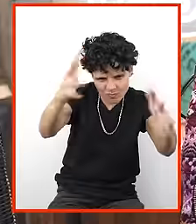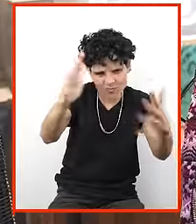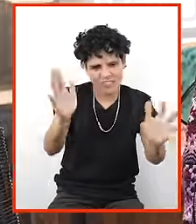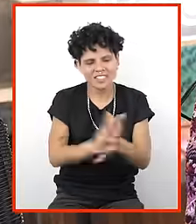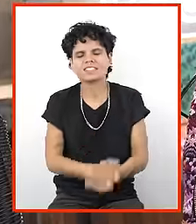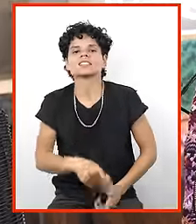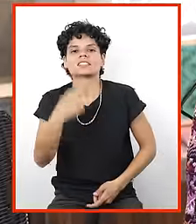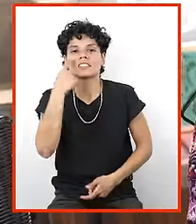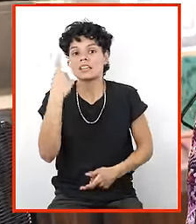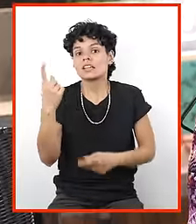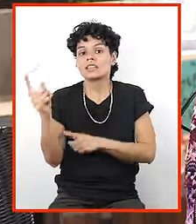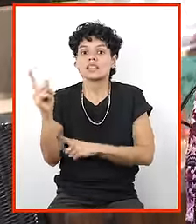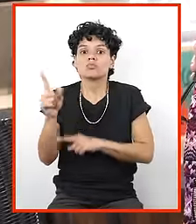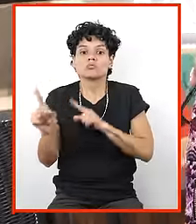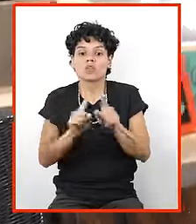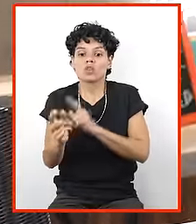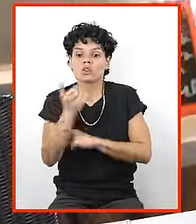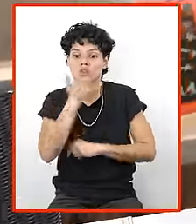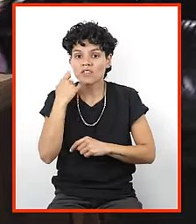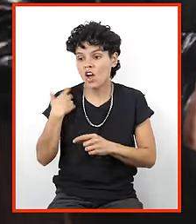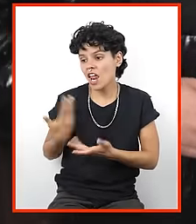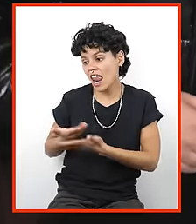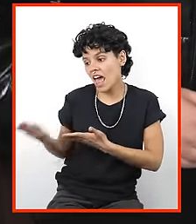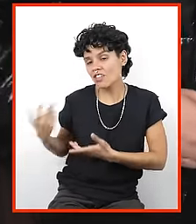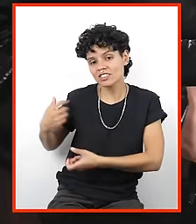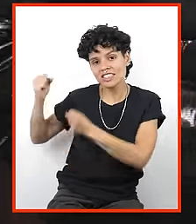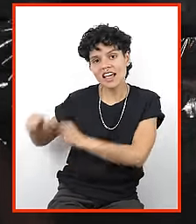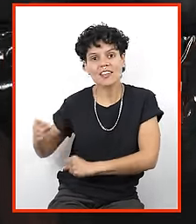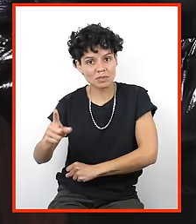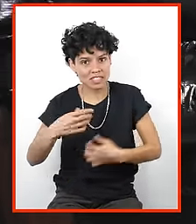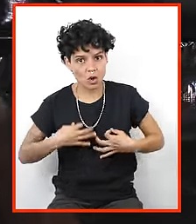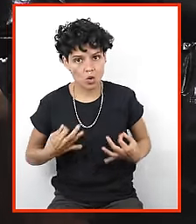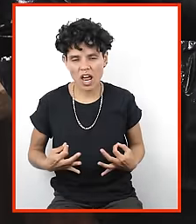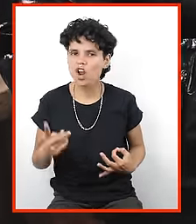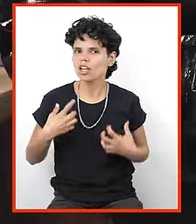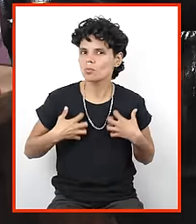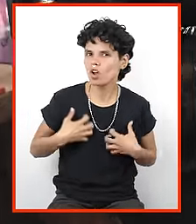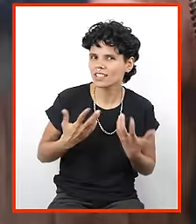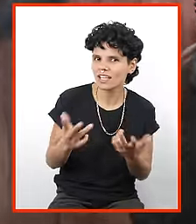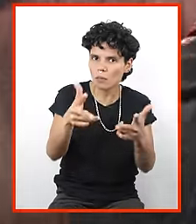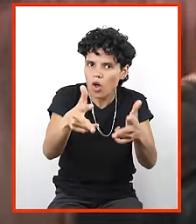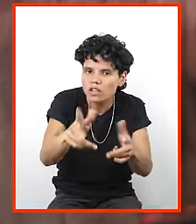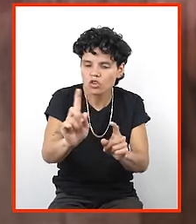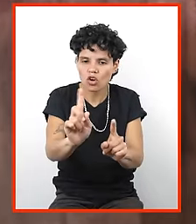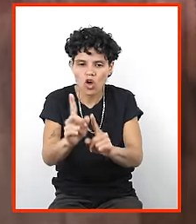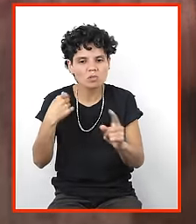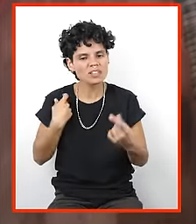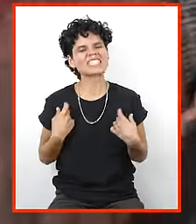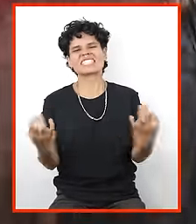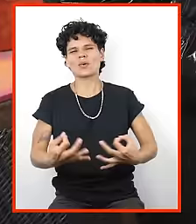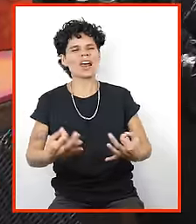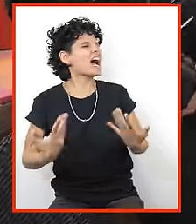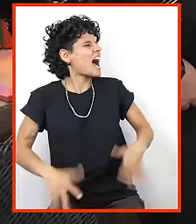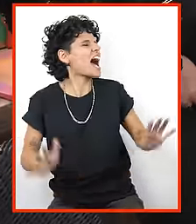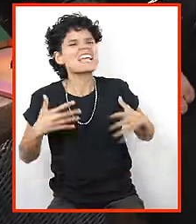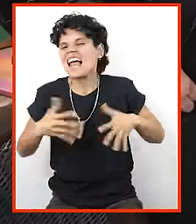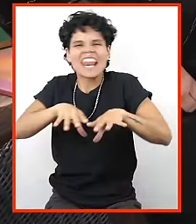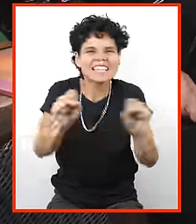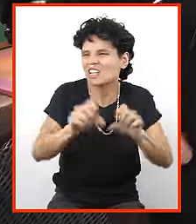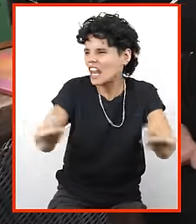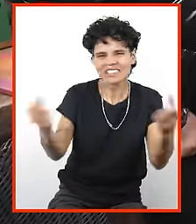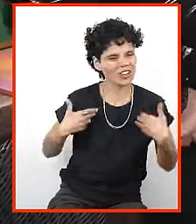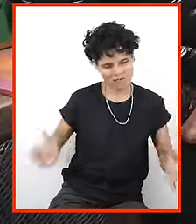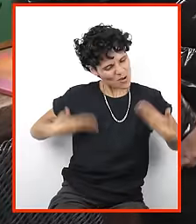Urs, el mejor productor de YouTube mundial. Urs, ¿te sientes más segura? Es que no queremos incomodarte. No, sí. Como que te dio seguridad tenerla de lado. Como